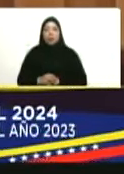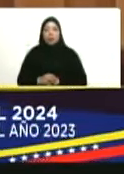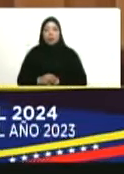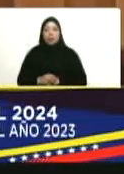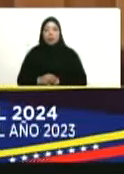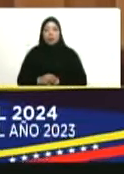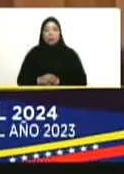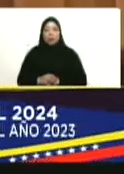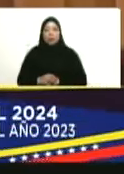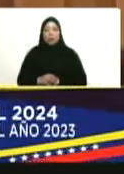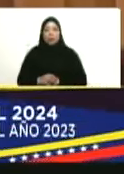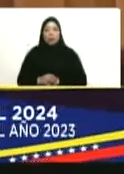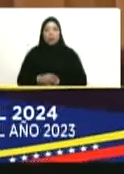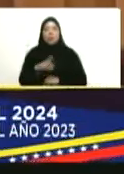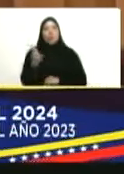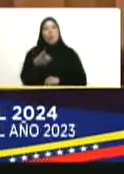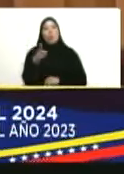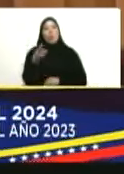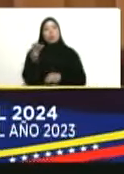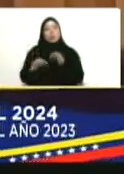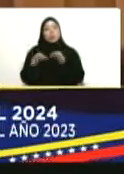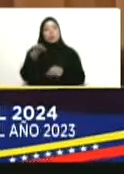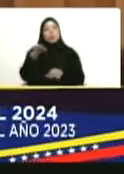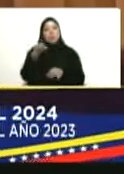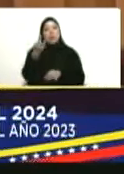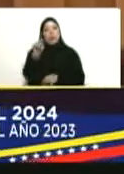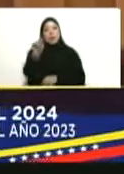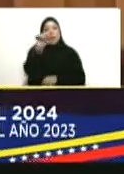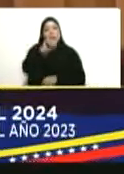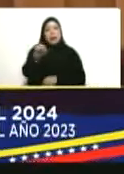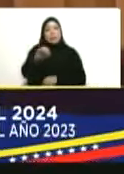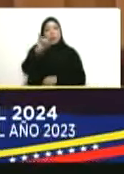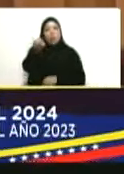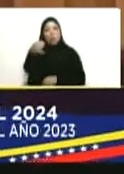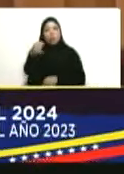Este documento, ¿cuál es el único Tribunal Supremo de Justicia que reconoce?